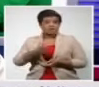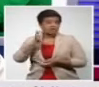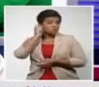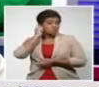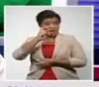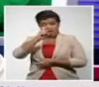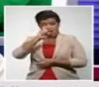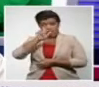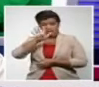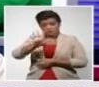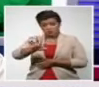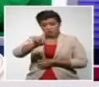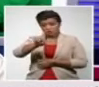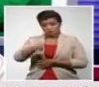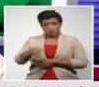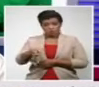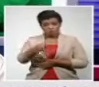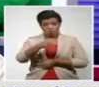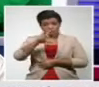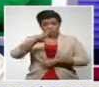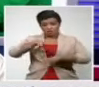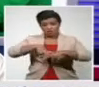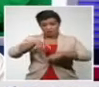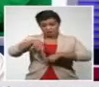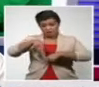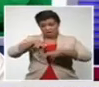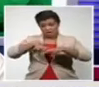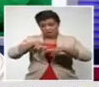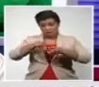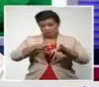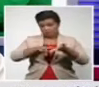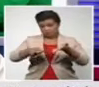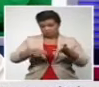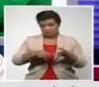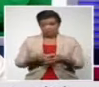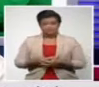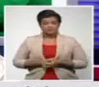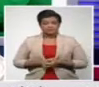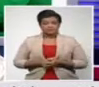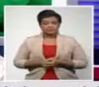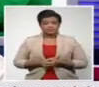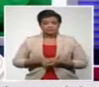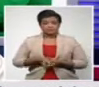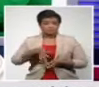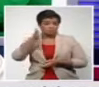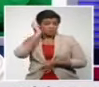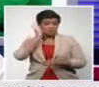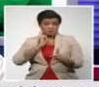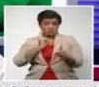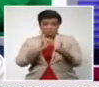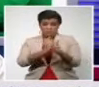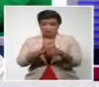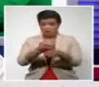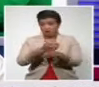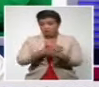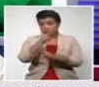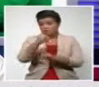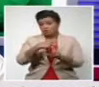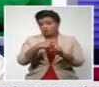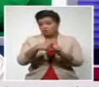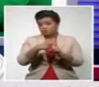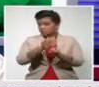edad, del municipio Centro Habana, aquí en La Habana, contacto de un caso positivo previamente, ya